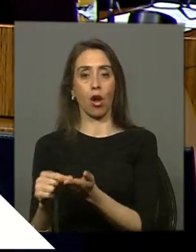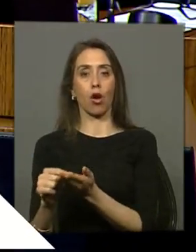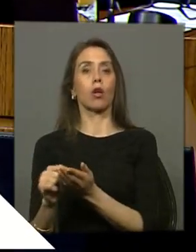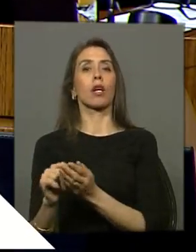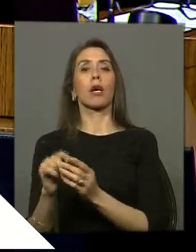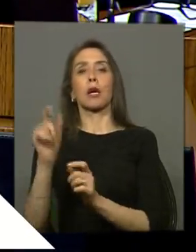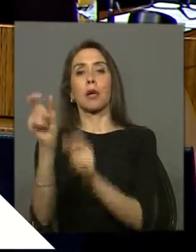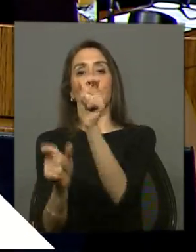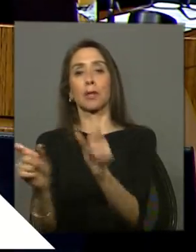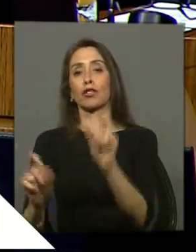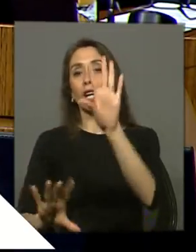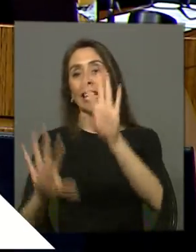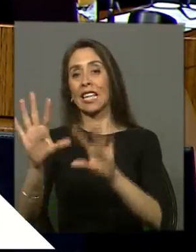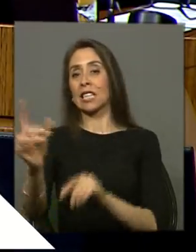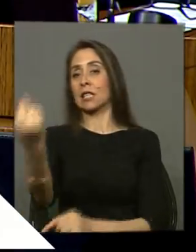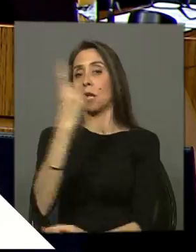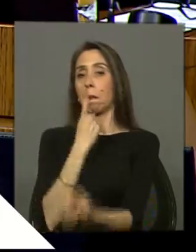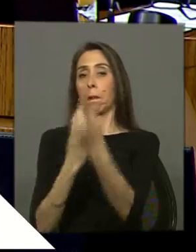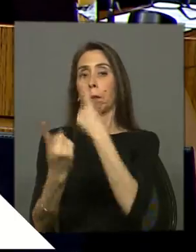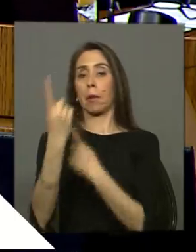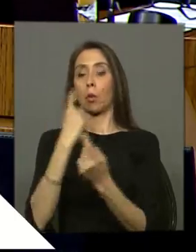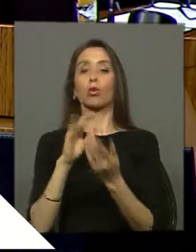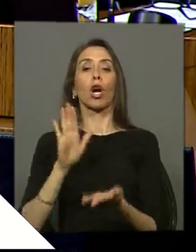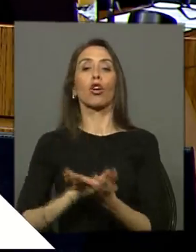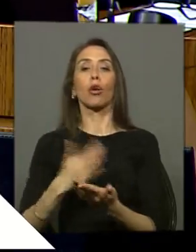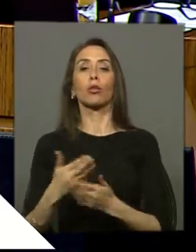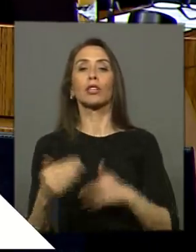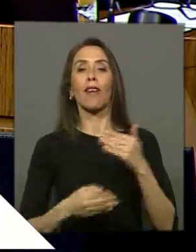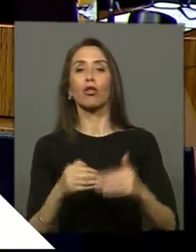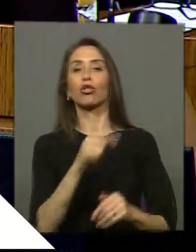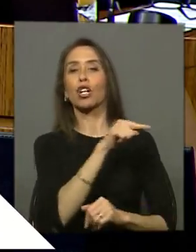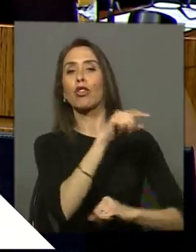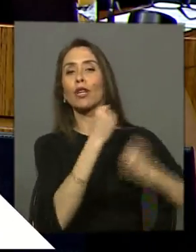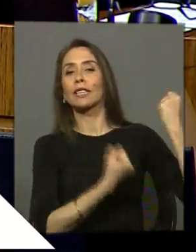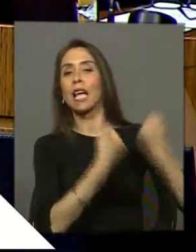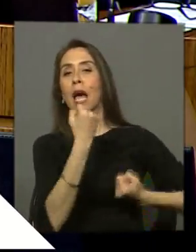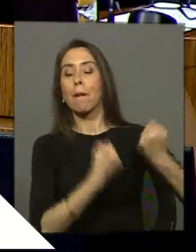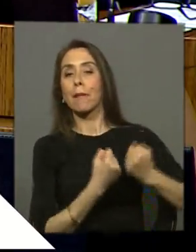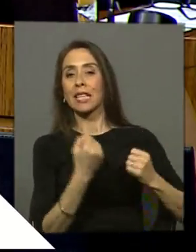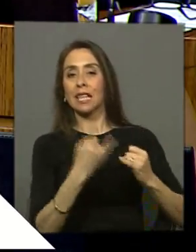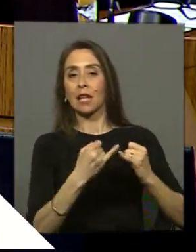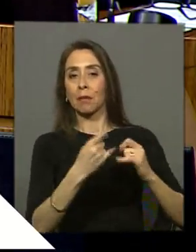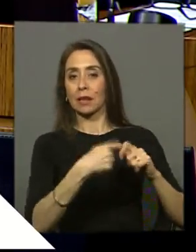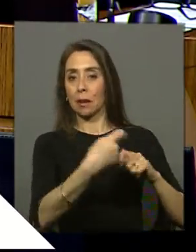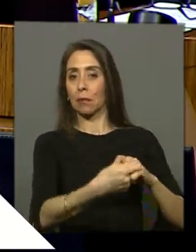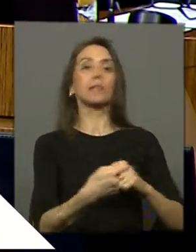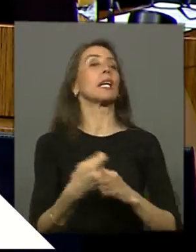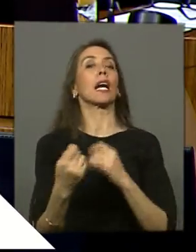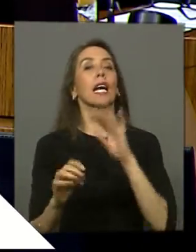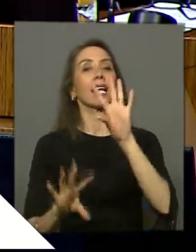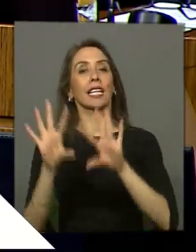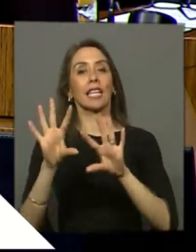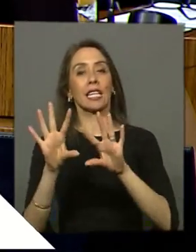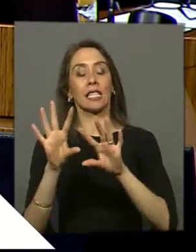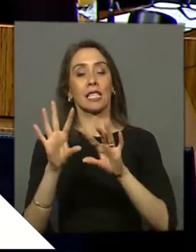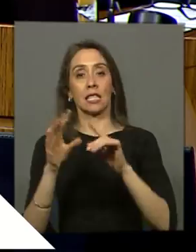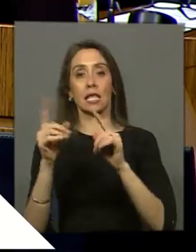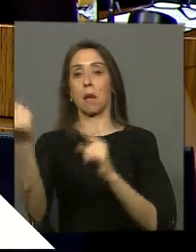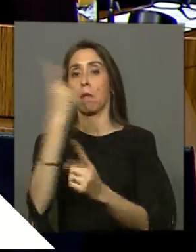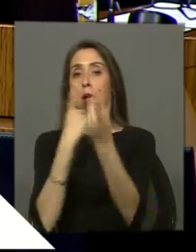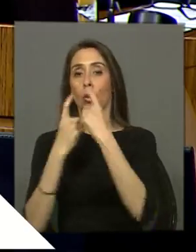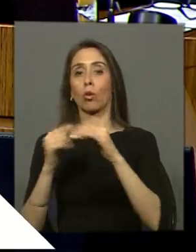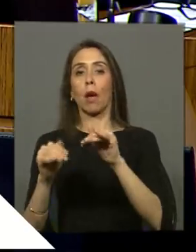consultas en relación al funcionamiento de empresas de esta naturaleza y las 15 consultas tienen la misma respuesta